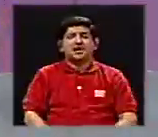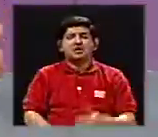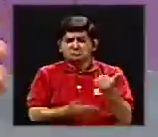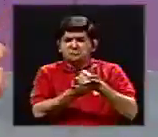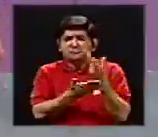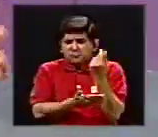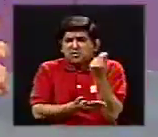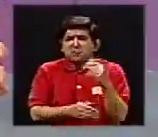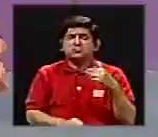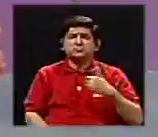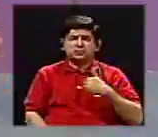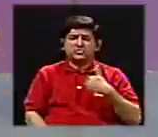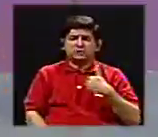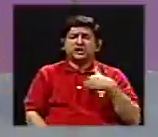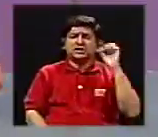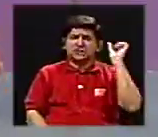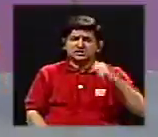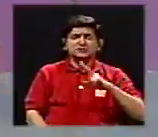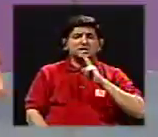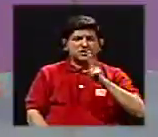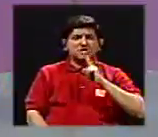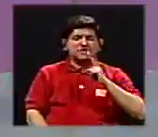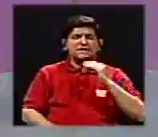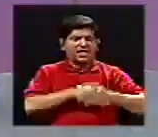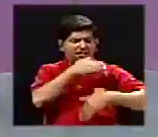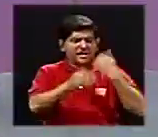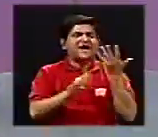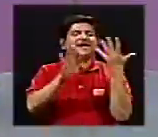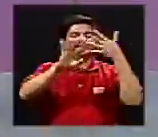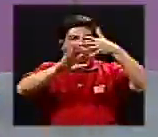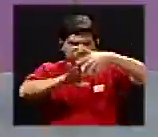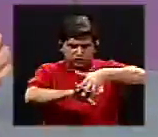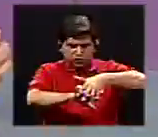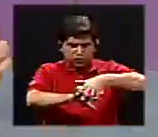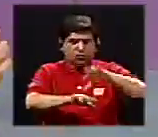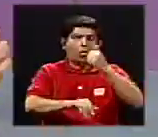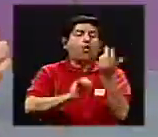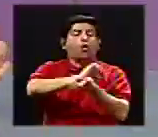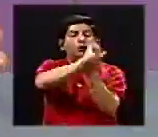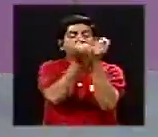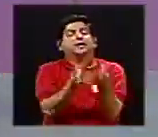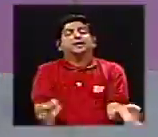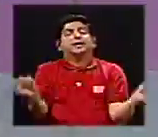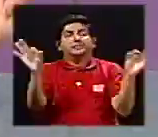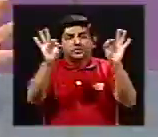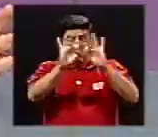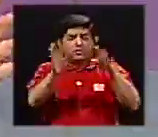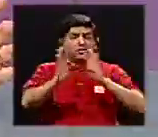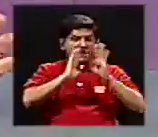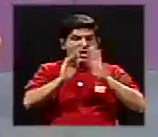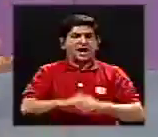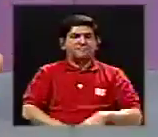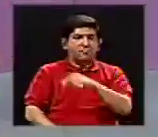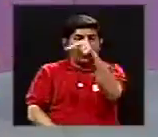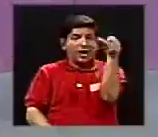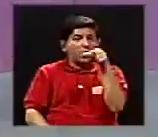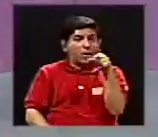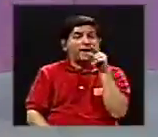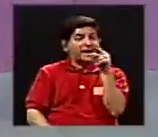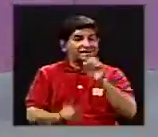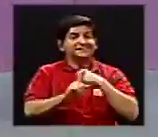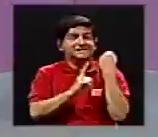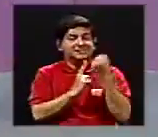para realmente tener una verdadera gestión integrada. Otro cambio sustancial que estoy hablando a nivel de cuenca es